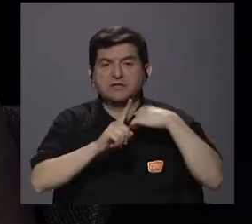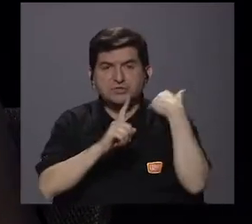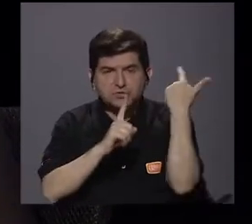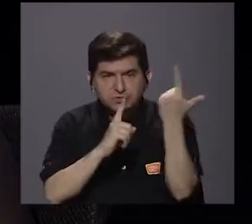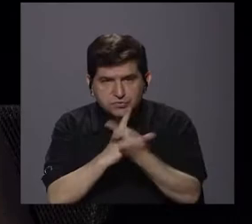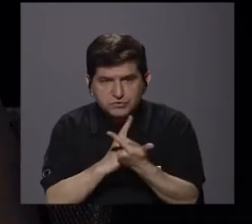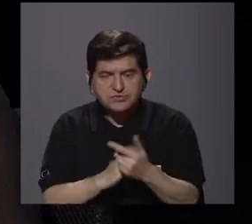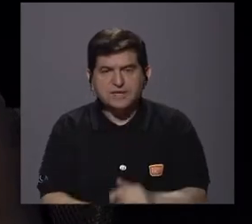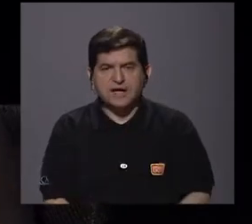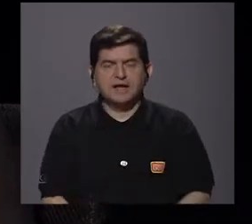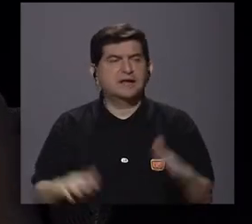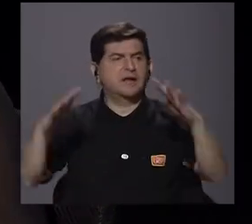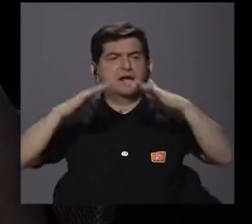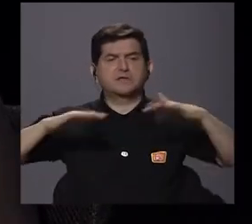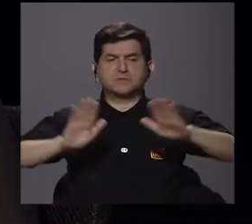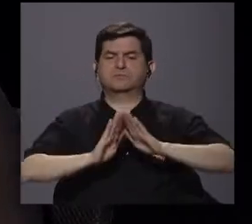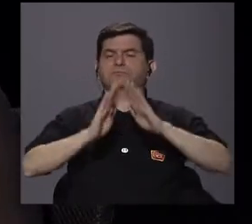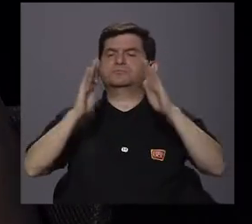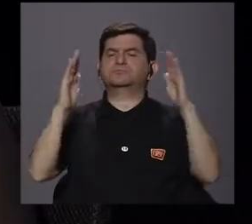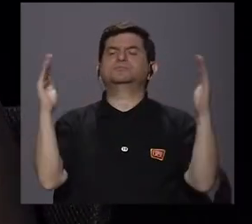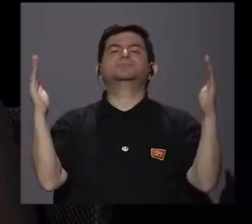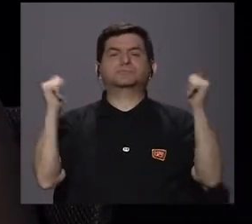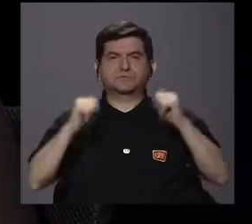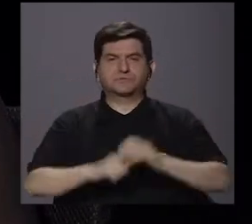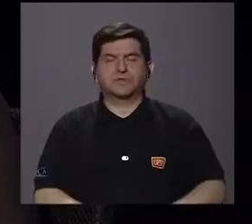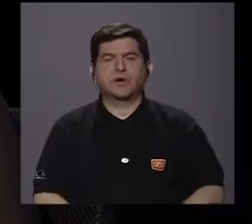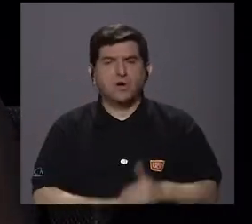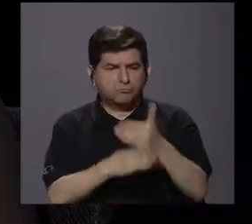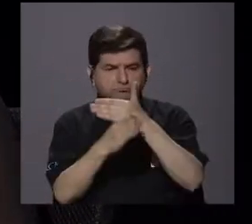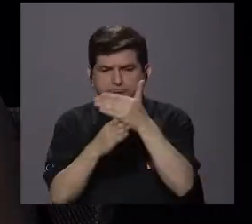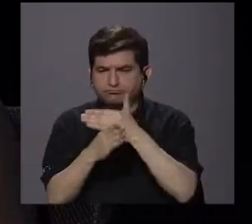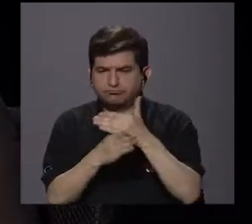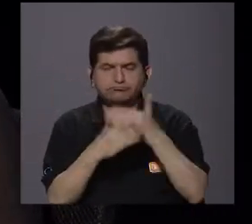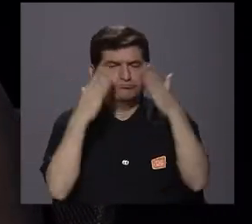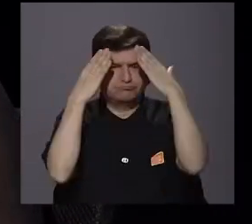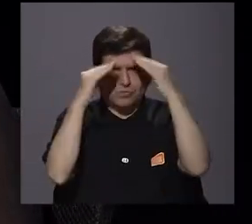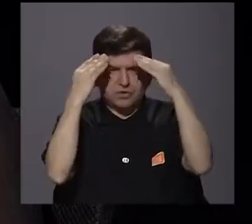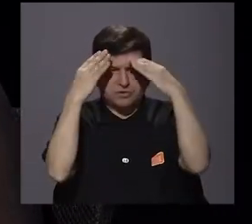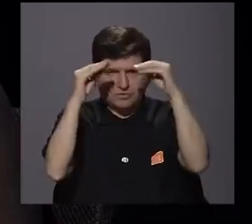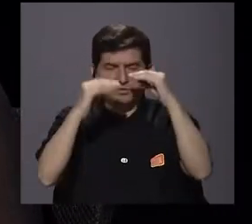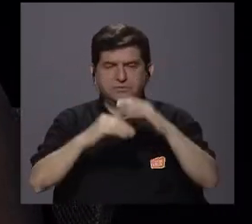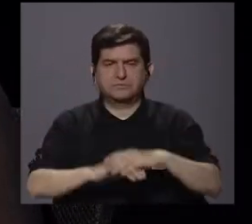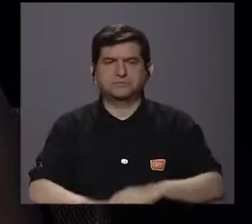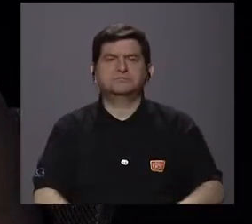pues hay como un espacio más abierto para compartir información,